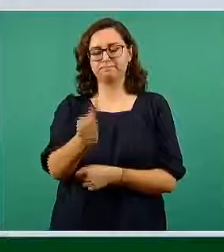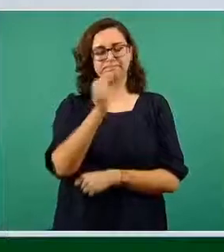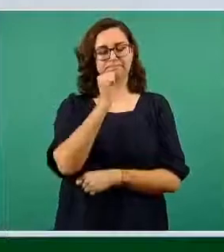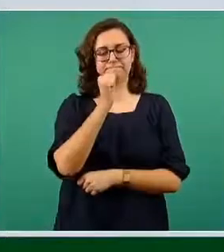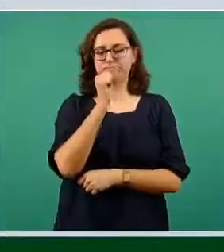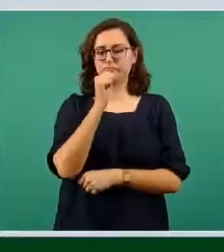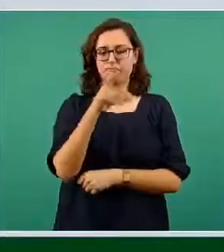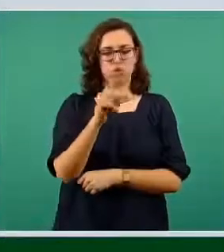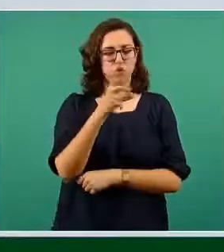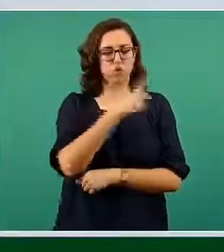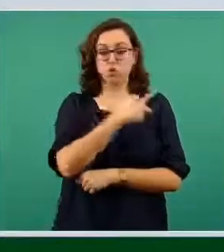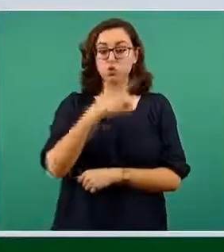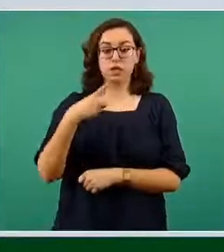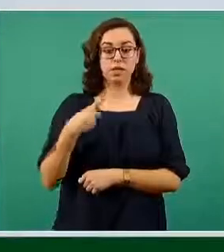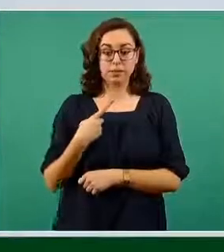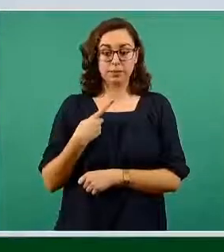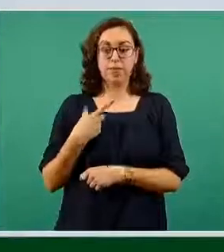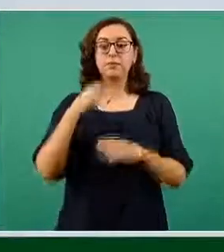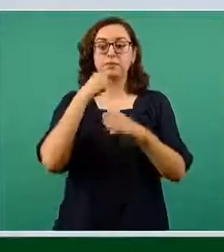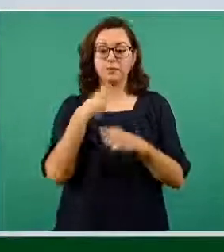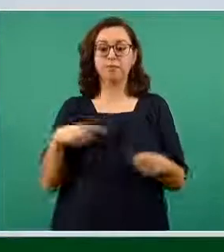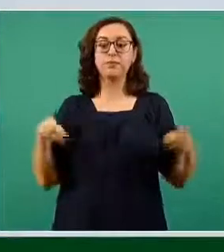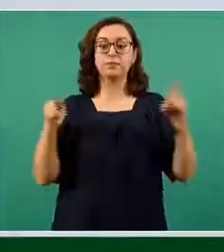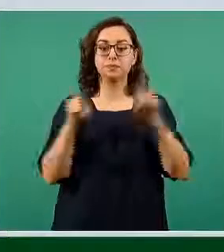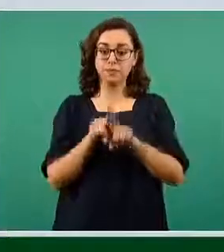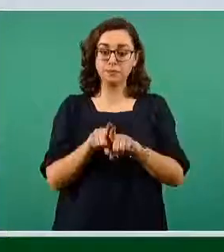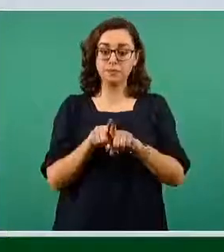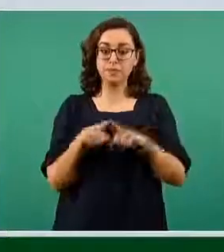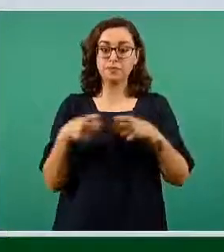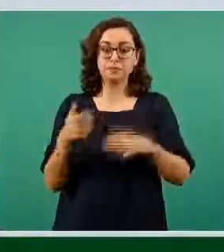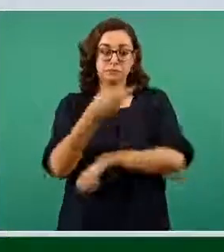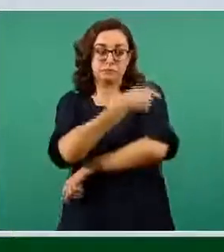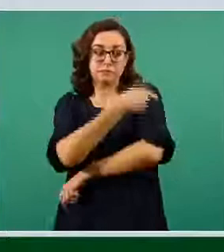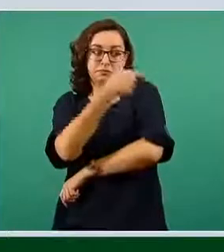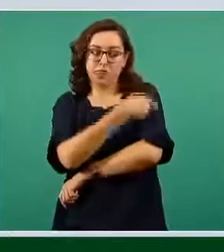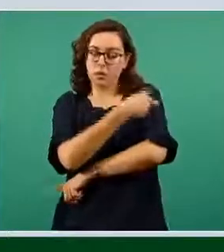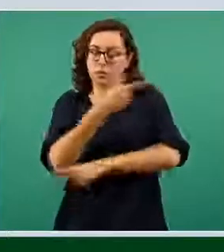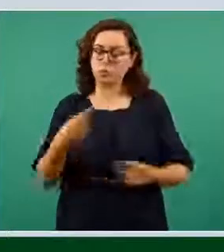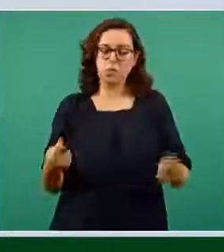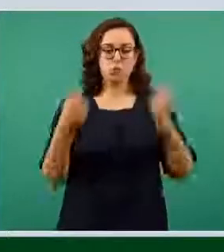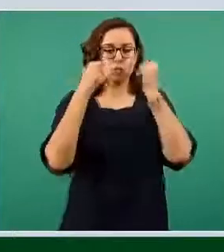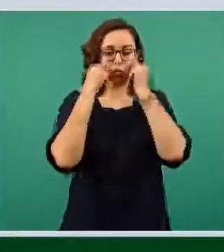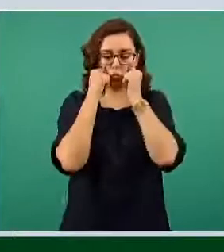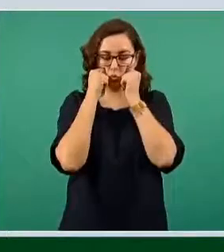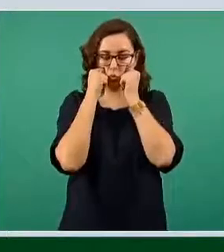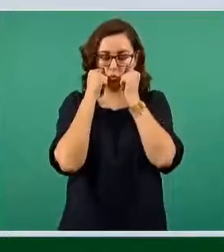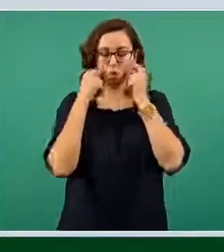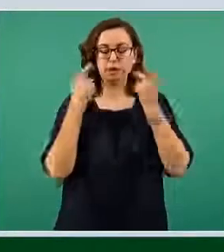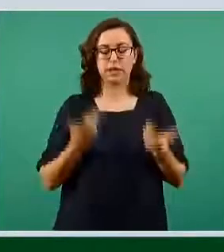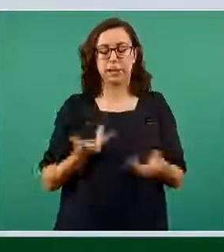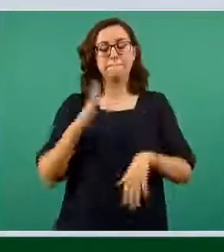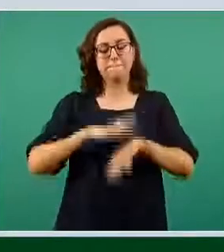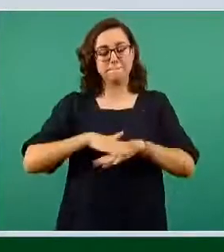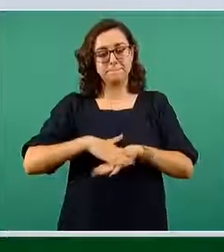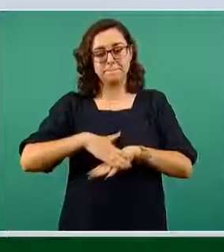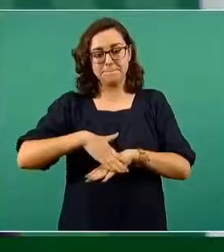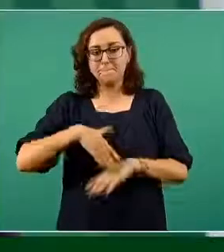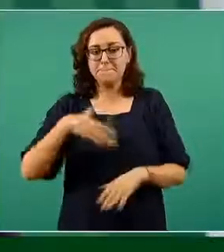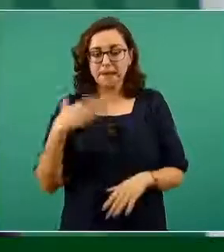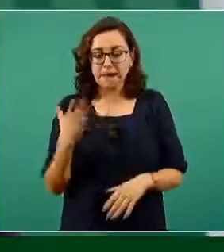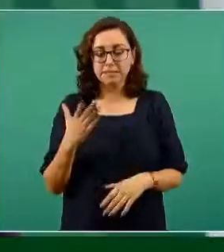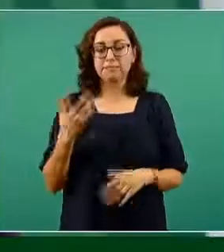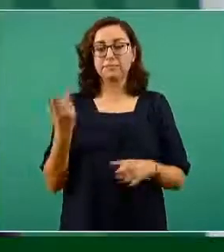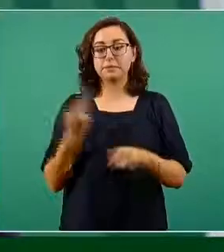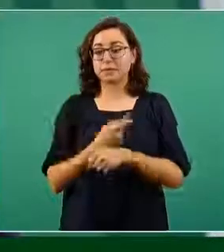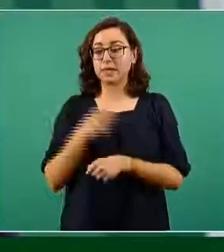grupos nucleares, inclusive si se ha recibido la vacuna y todavía más si dentro de los